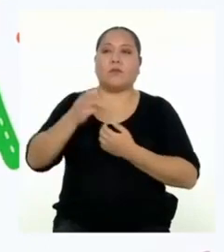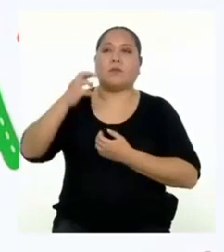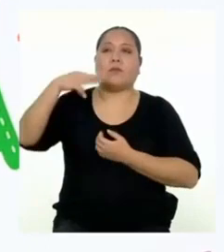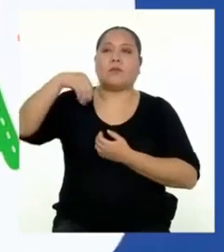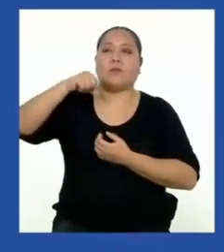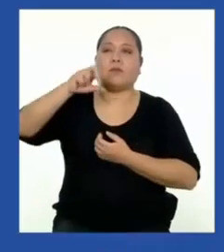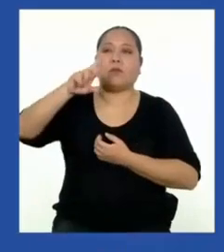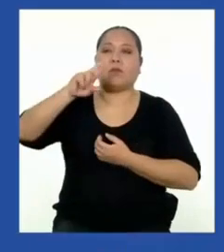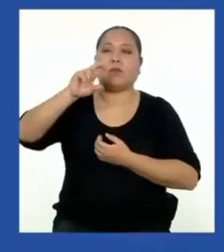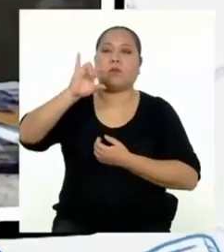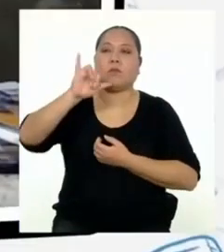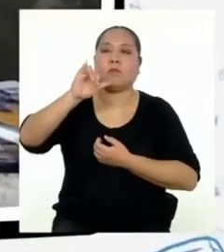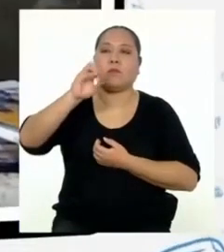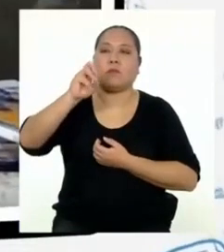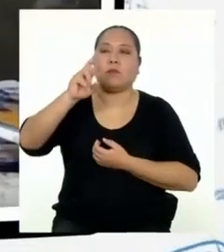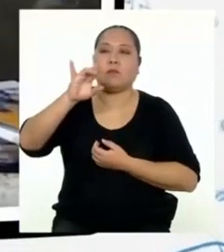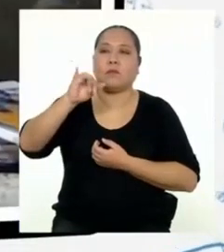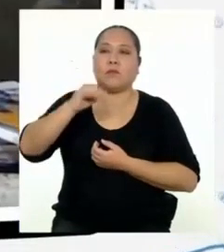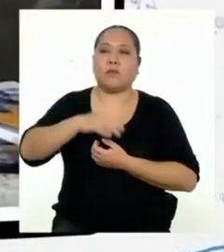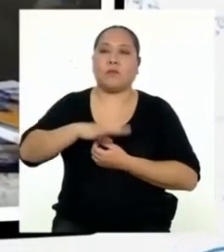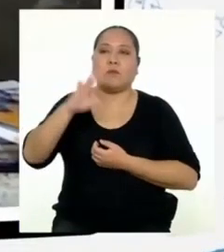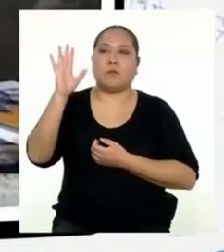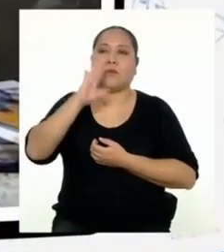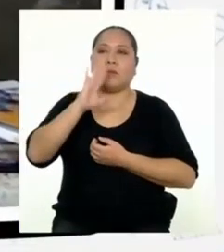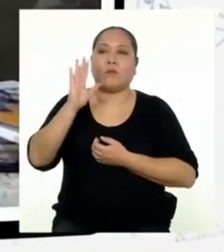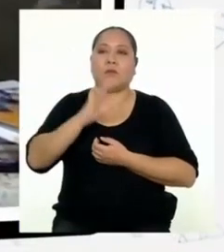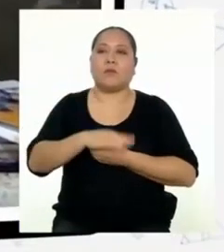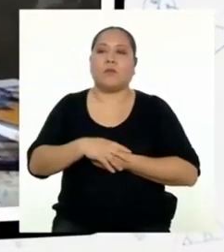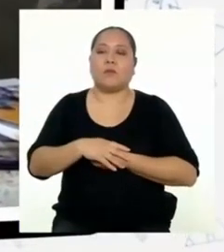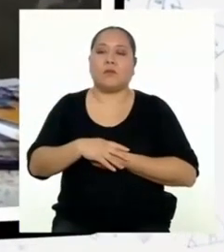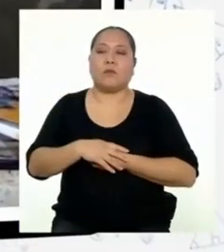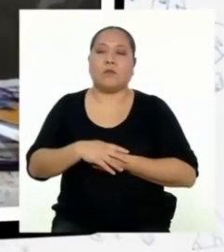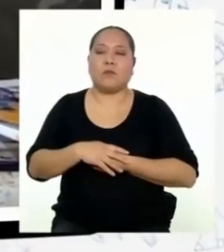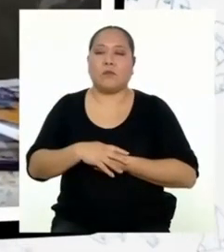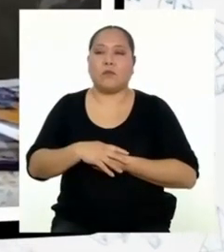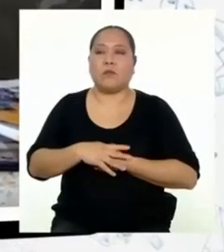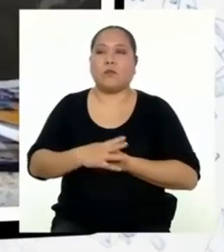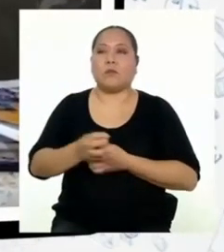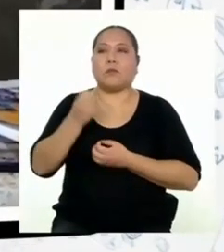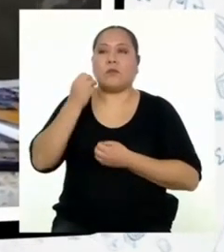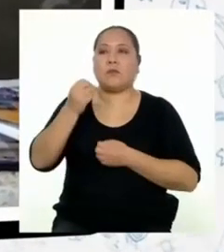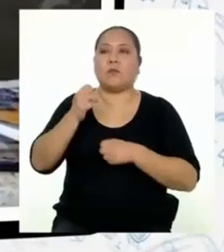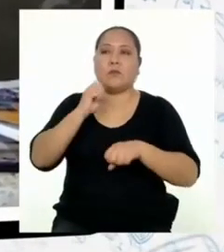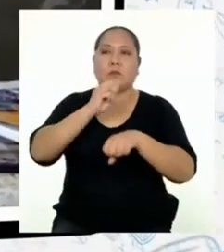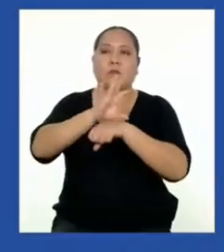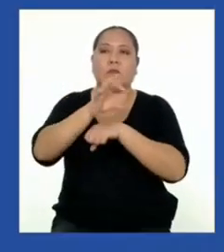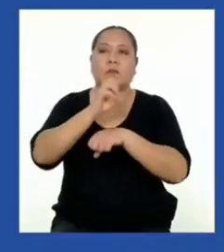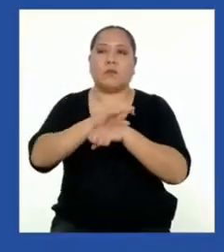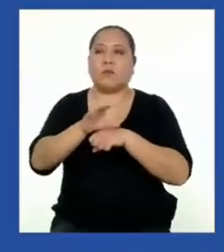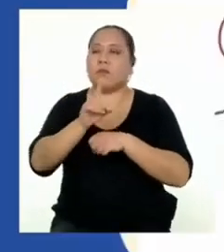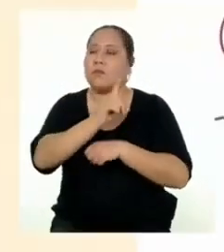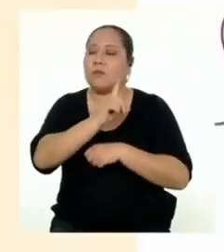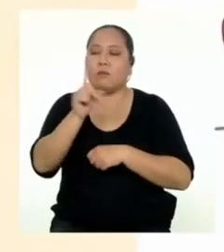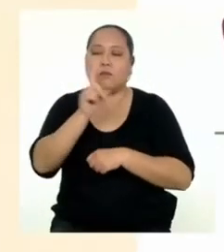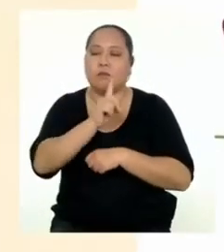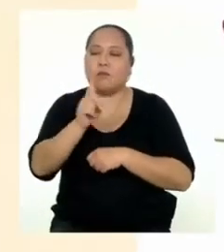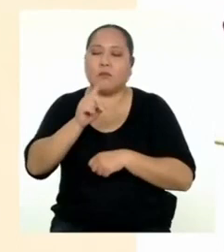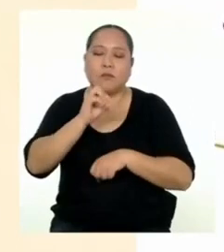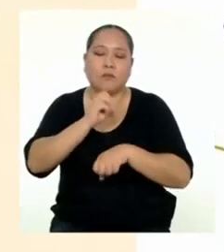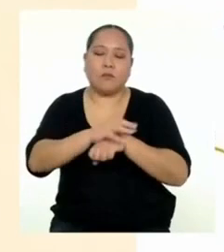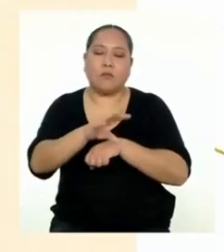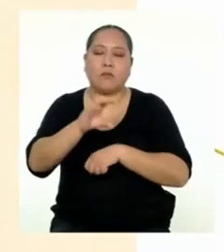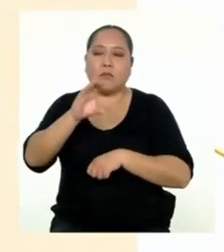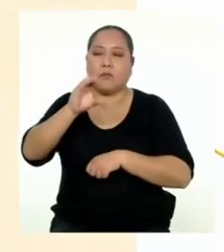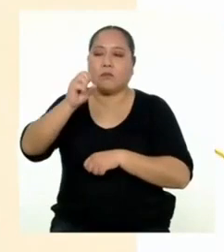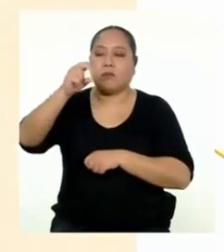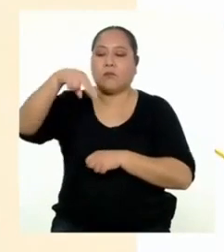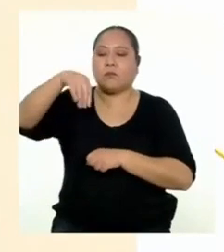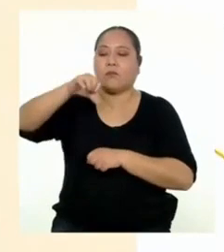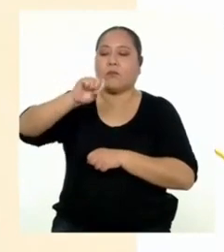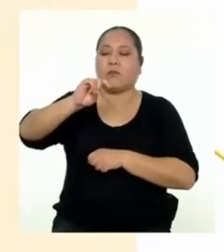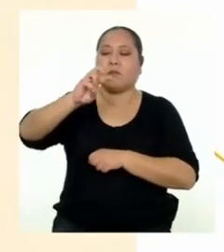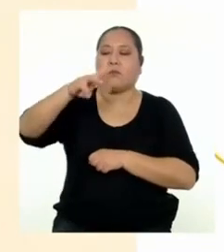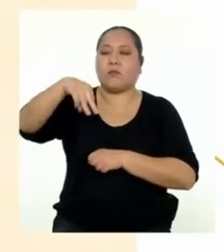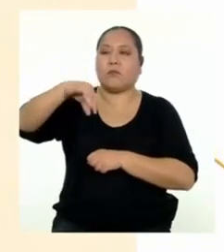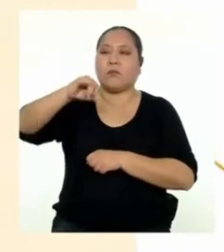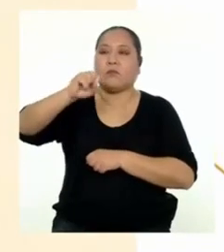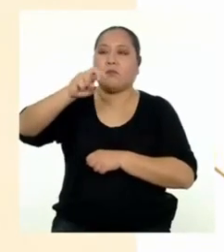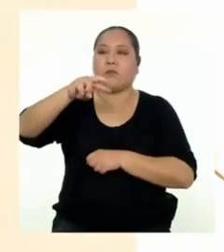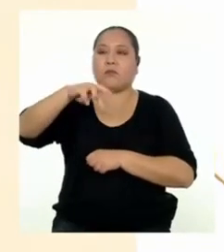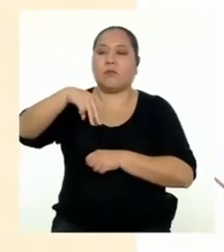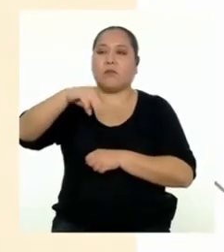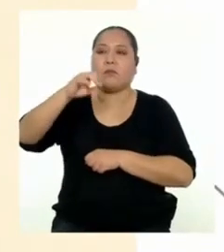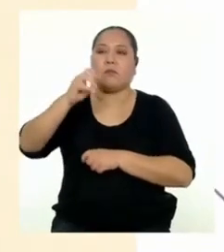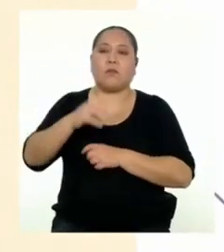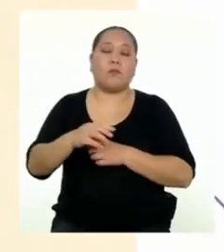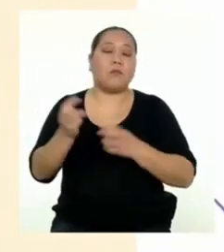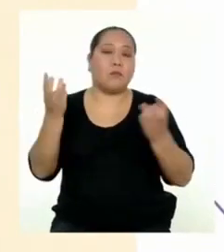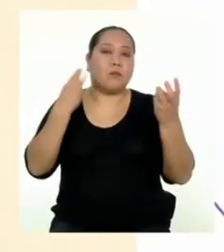Bienvenida, Marjorie. Hola Rodrigo, hola profesor. ¿Por qué no es recomendable el consumismo? Buena pregunta. En el mercado